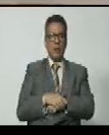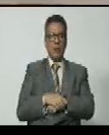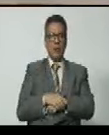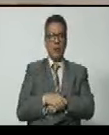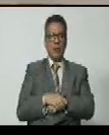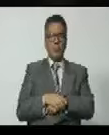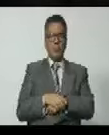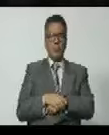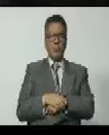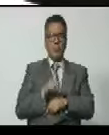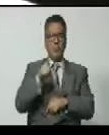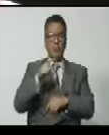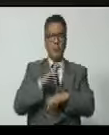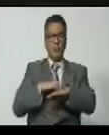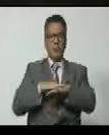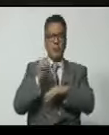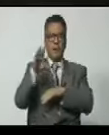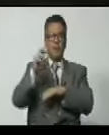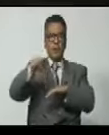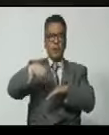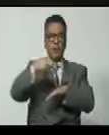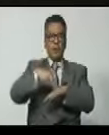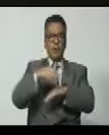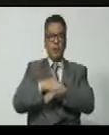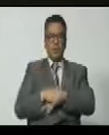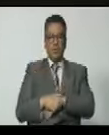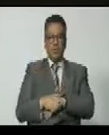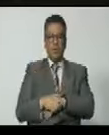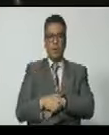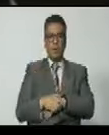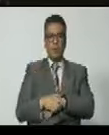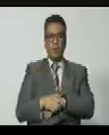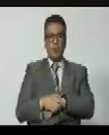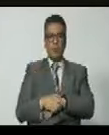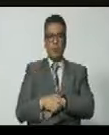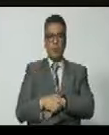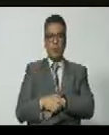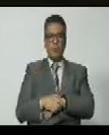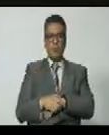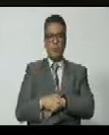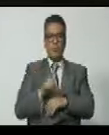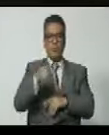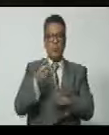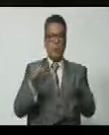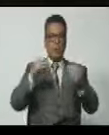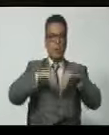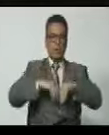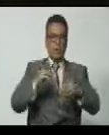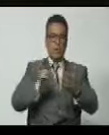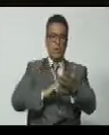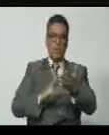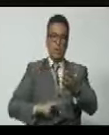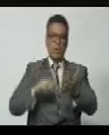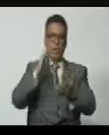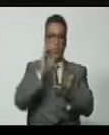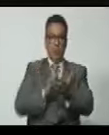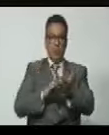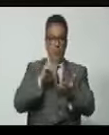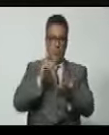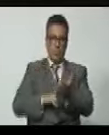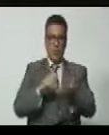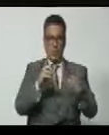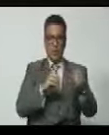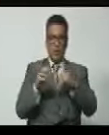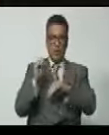ocurre en esta Asamblea Nacional, que se leen acuerdos o se aprueban acuerdos, se